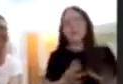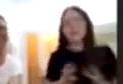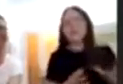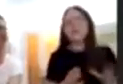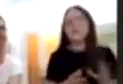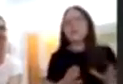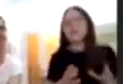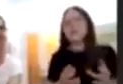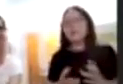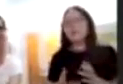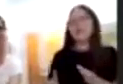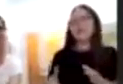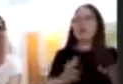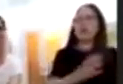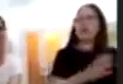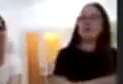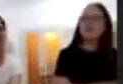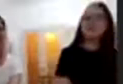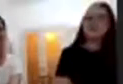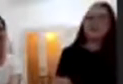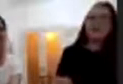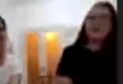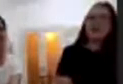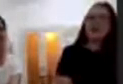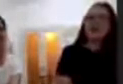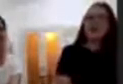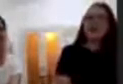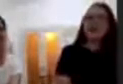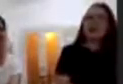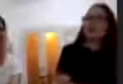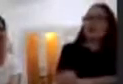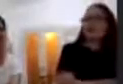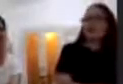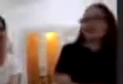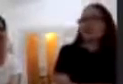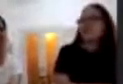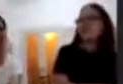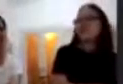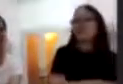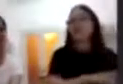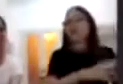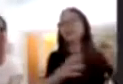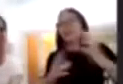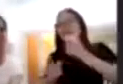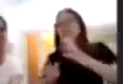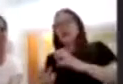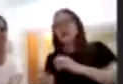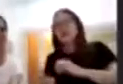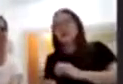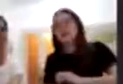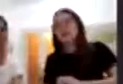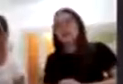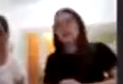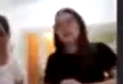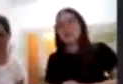para favorecer el equilibrio, sería un poco como ruralizar un poco la ciudad y urbanizar